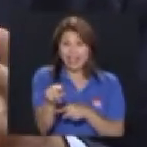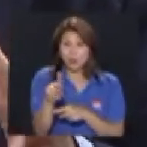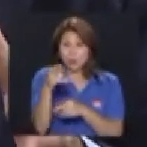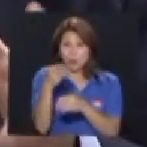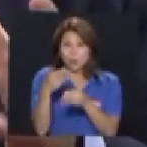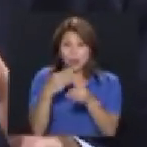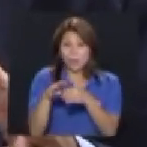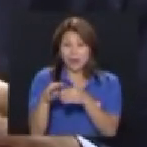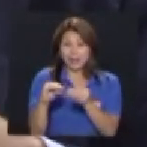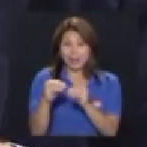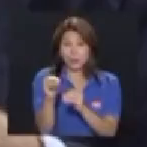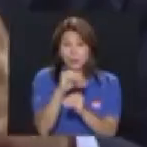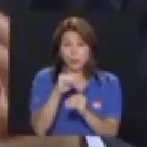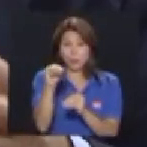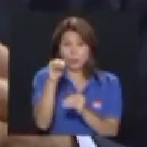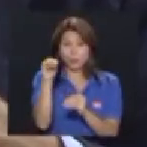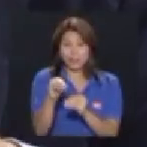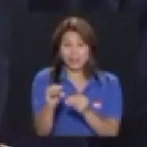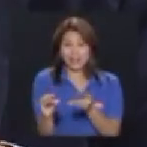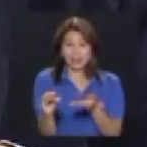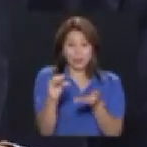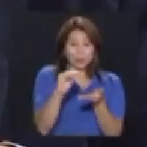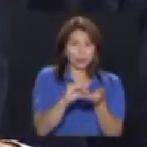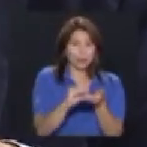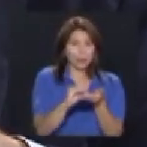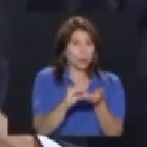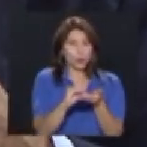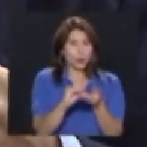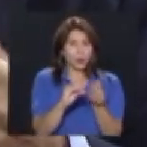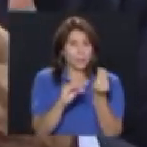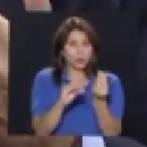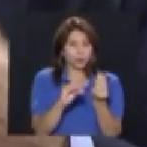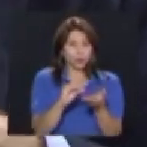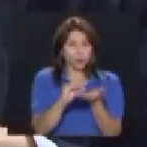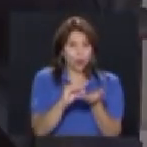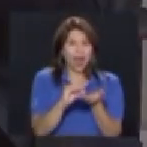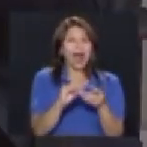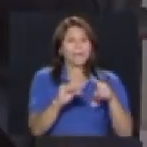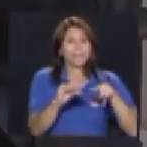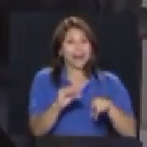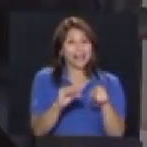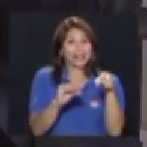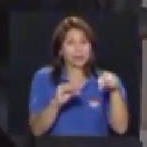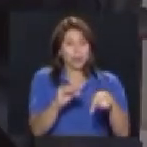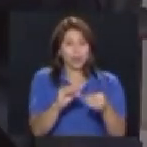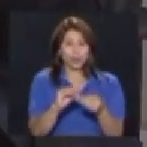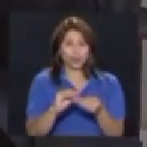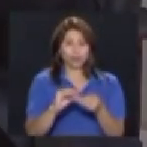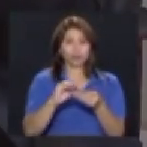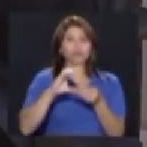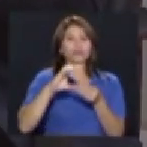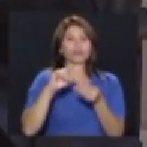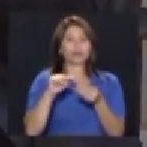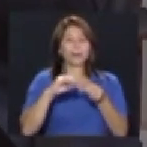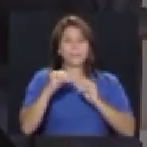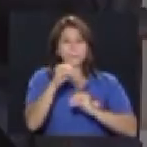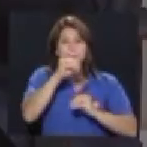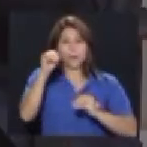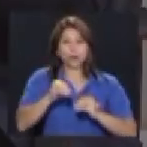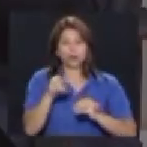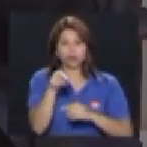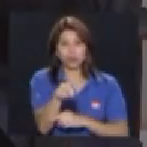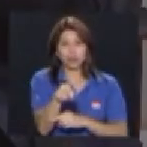lo importante. A partir de ese momento pusieron el grueso de los recursos. Aún todavía una parte de